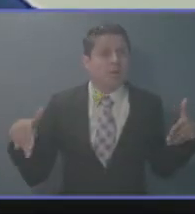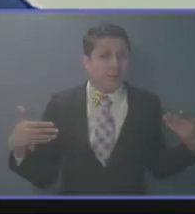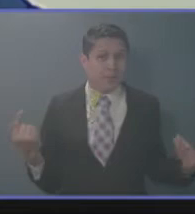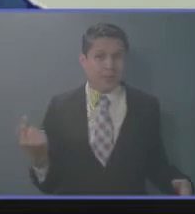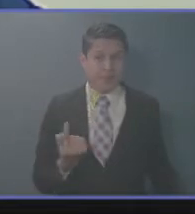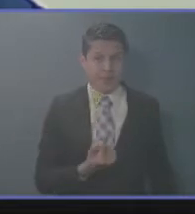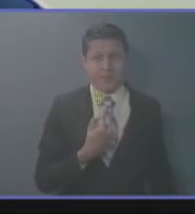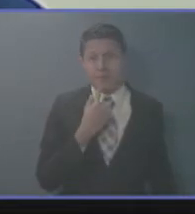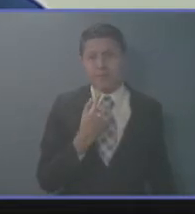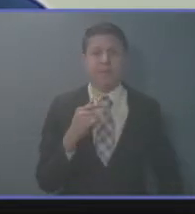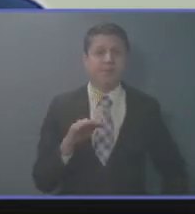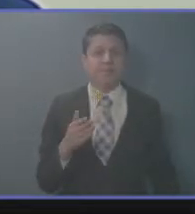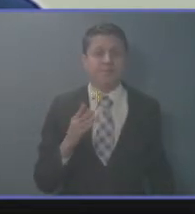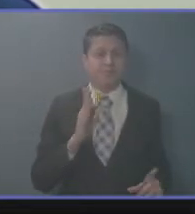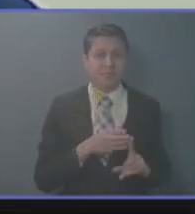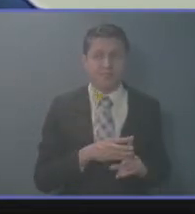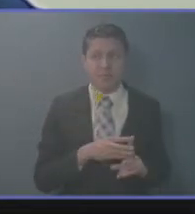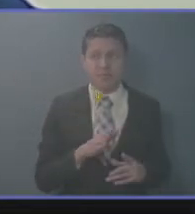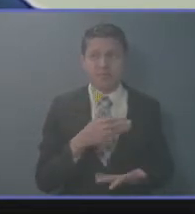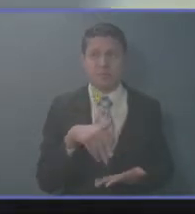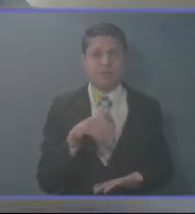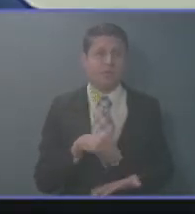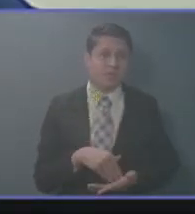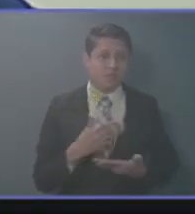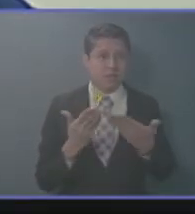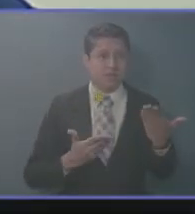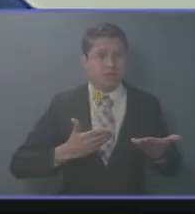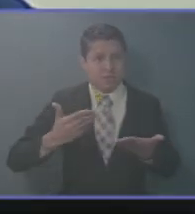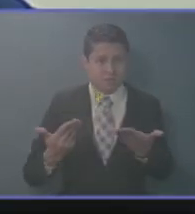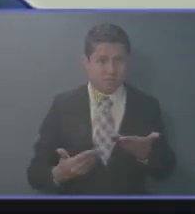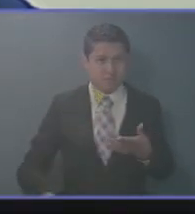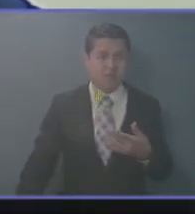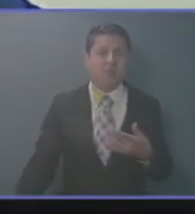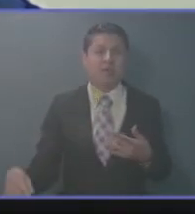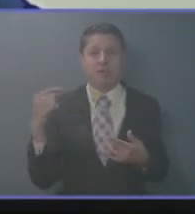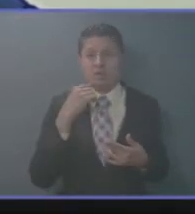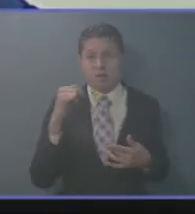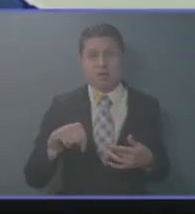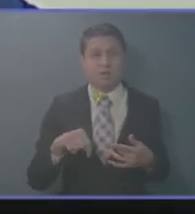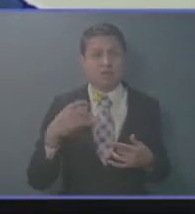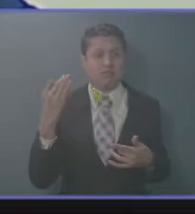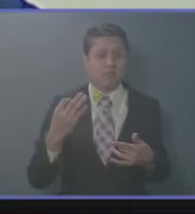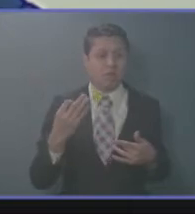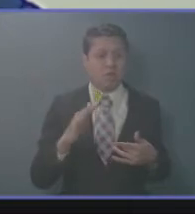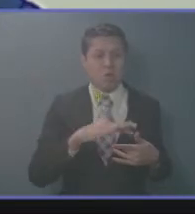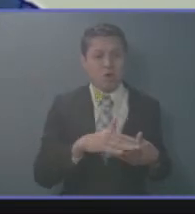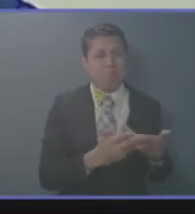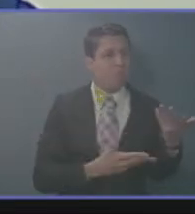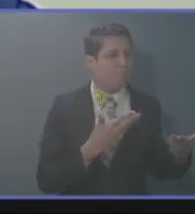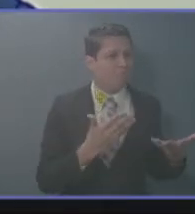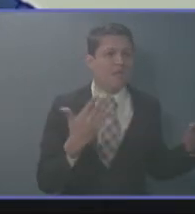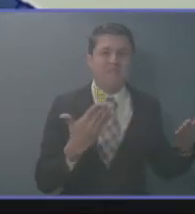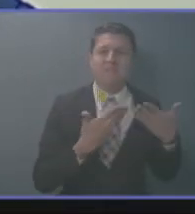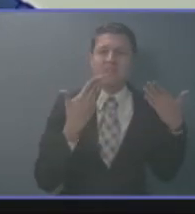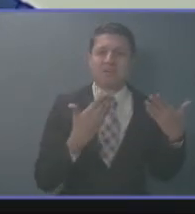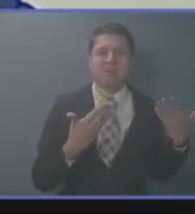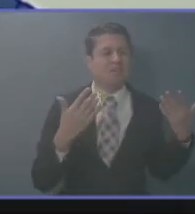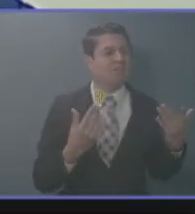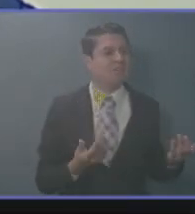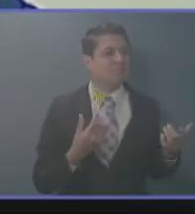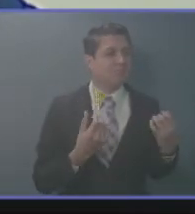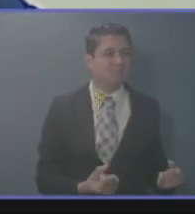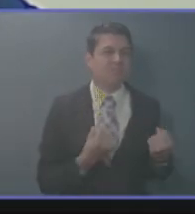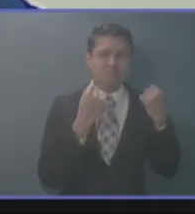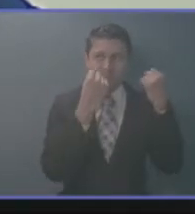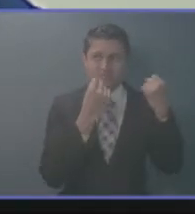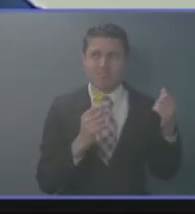directos de parques o centros de servicios calificados como tales bajo lo dispuesto en la Ley de